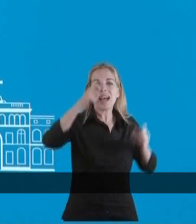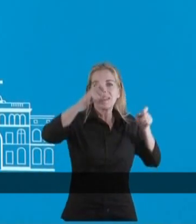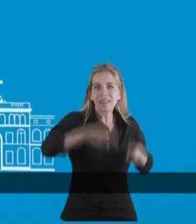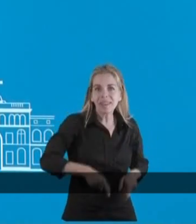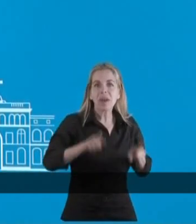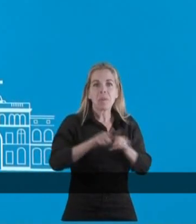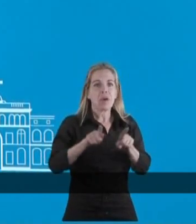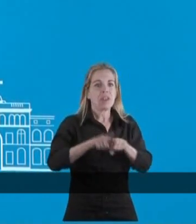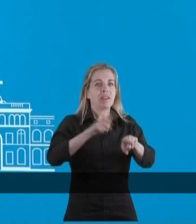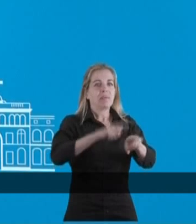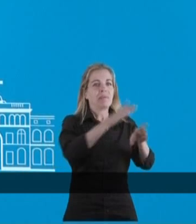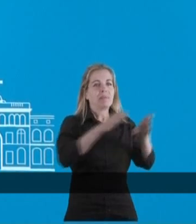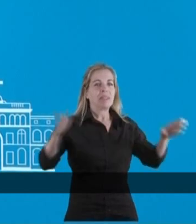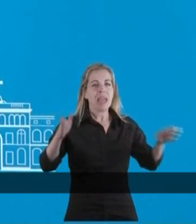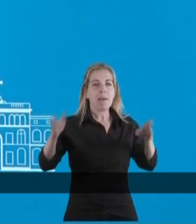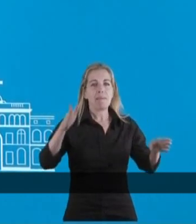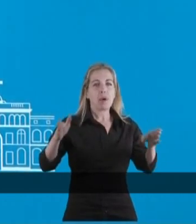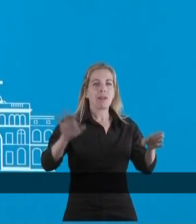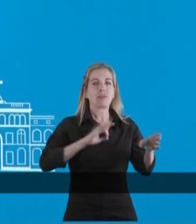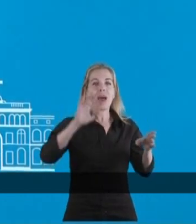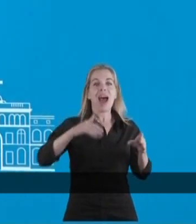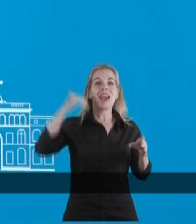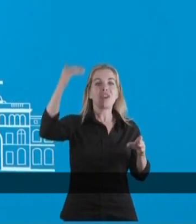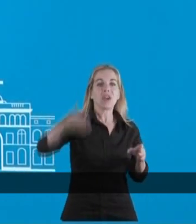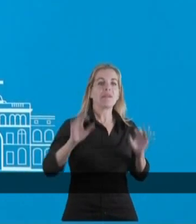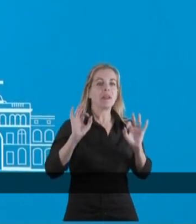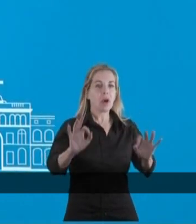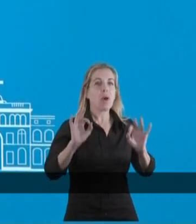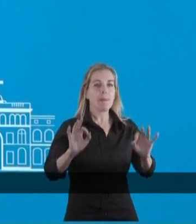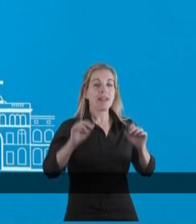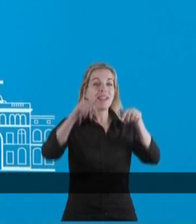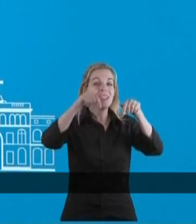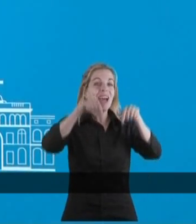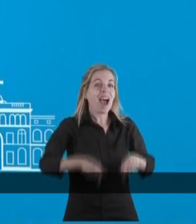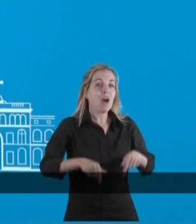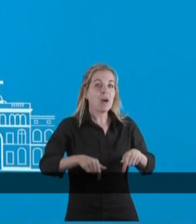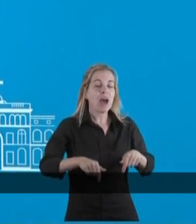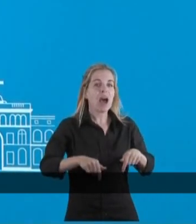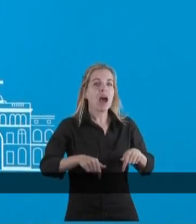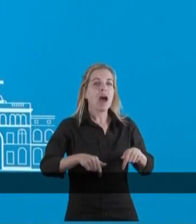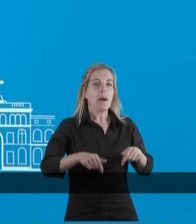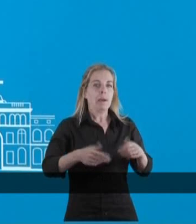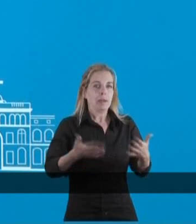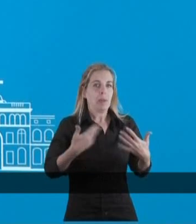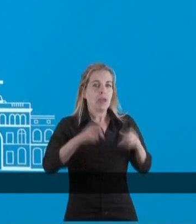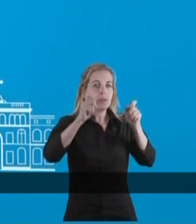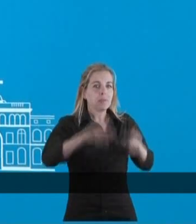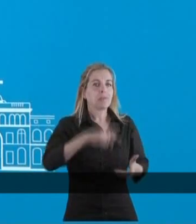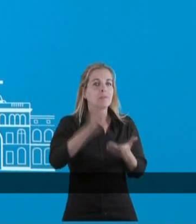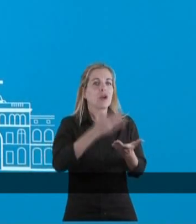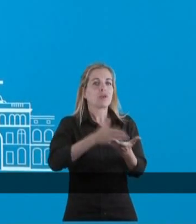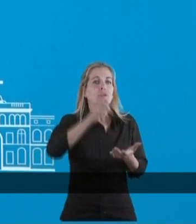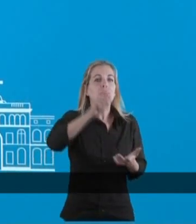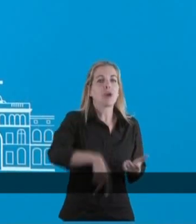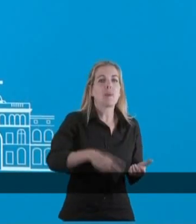dicen los plazos, a mediados o finales del año que viene, nos va a permitir ya en ese momento tener un autoabastecimiento de gas y pensar en